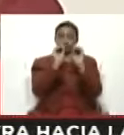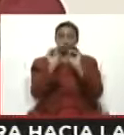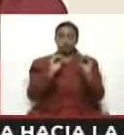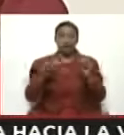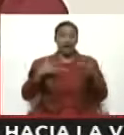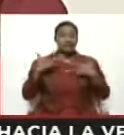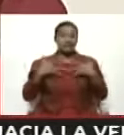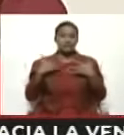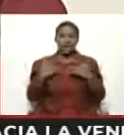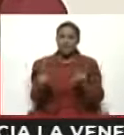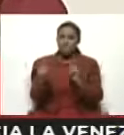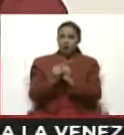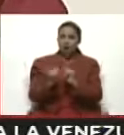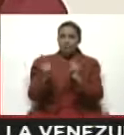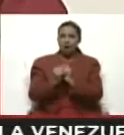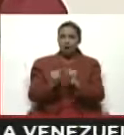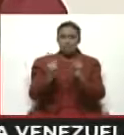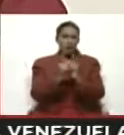ha